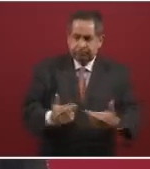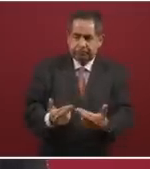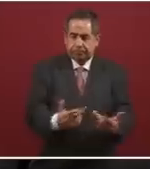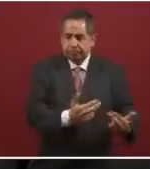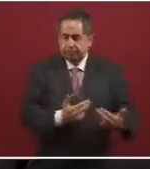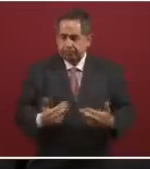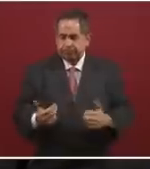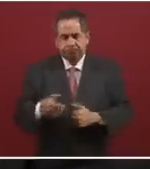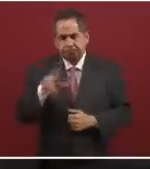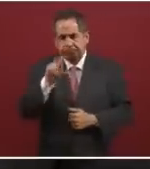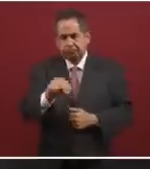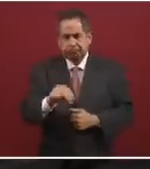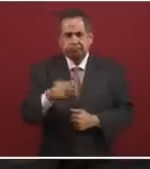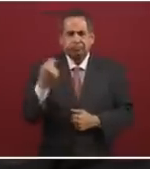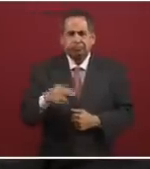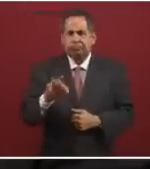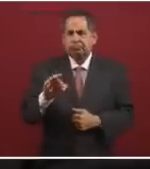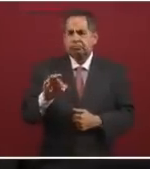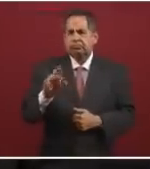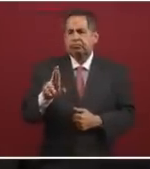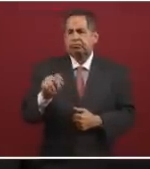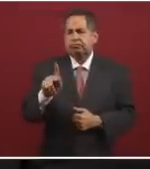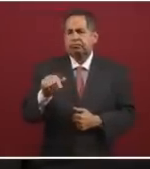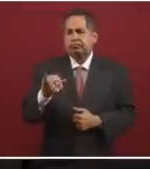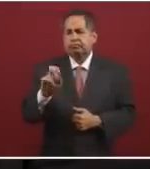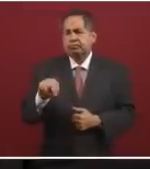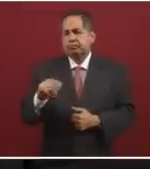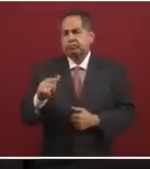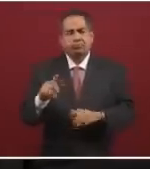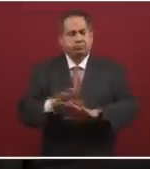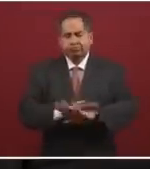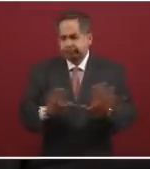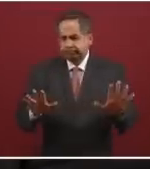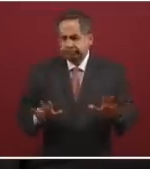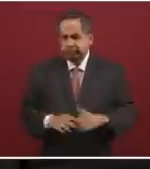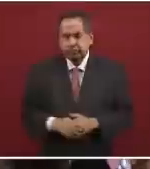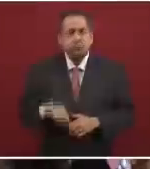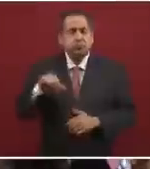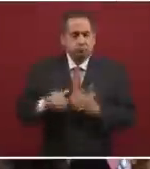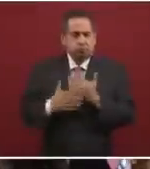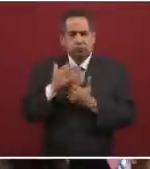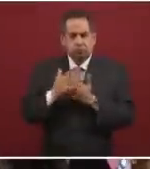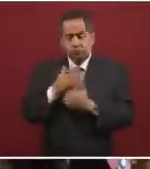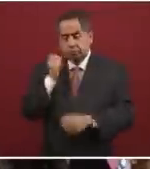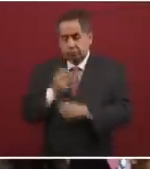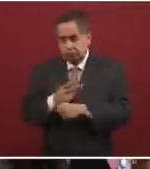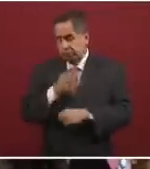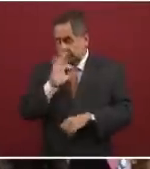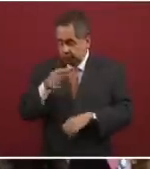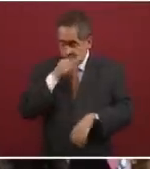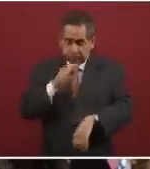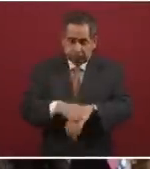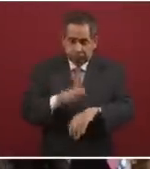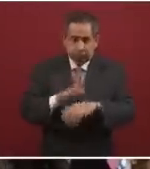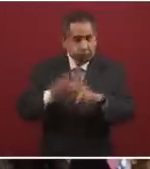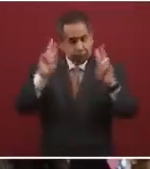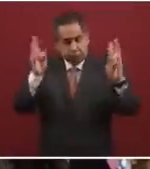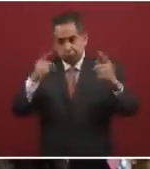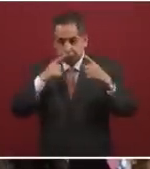petróleo. Ya el día de hoy, temprano, se trató el